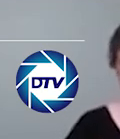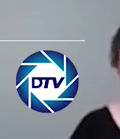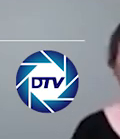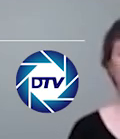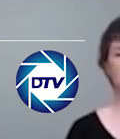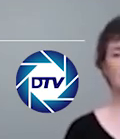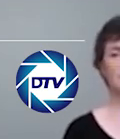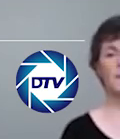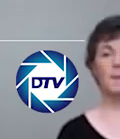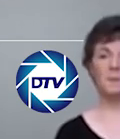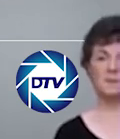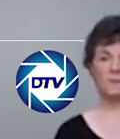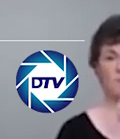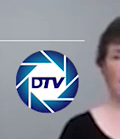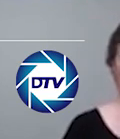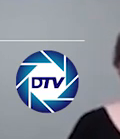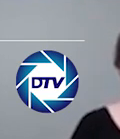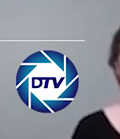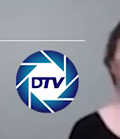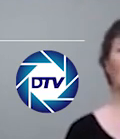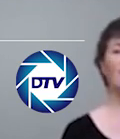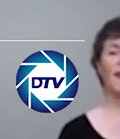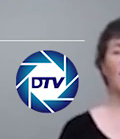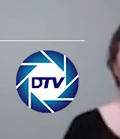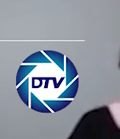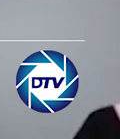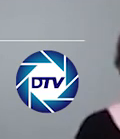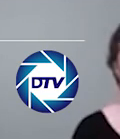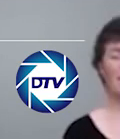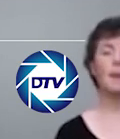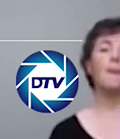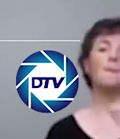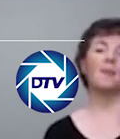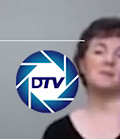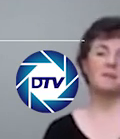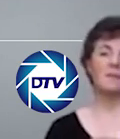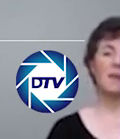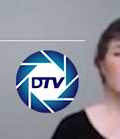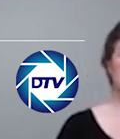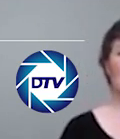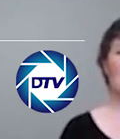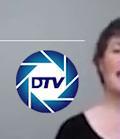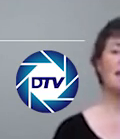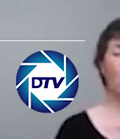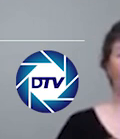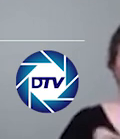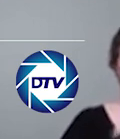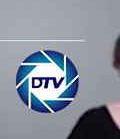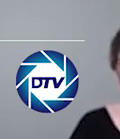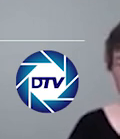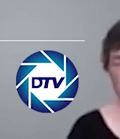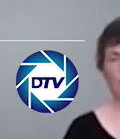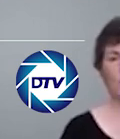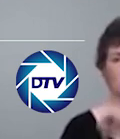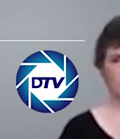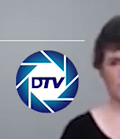que efectivamente esa comparecencia pública en Barcelona se hizo para justificar que el señor Sánchez utilizó